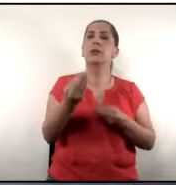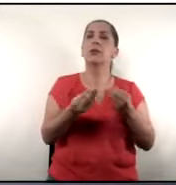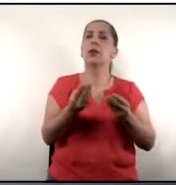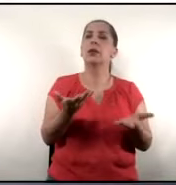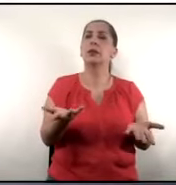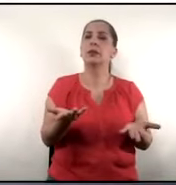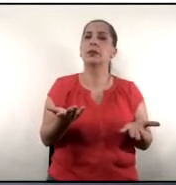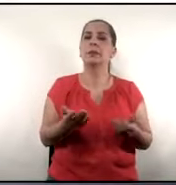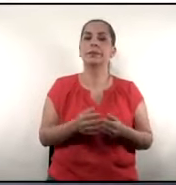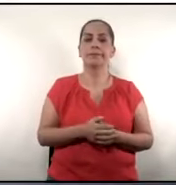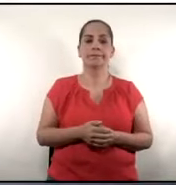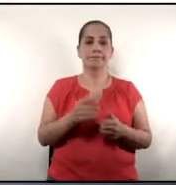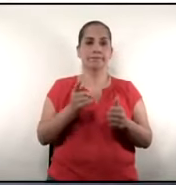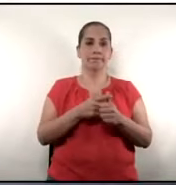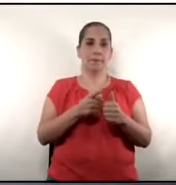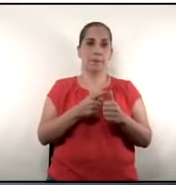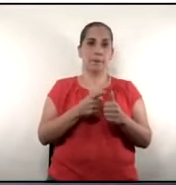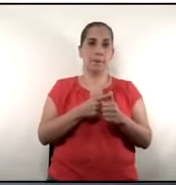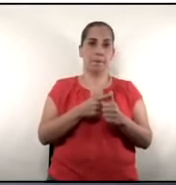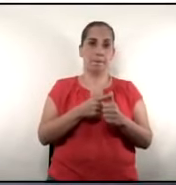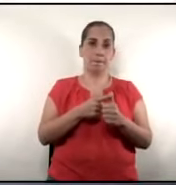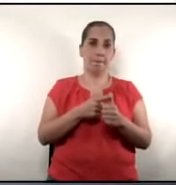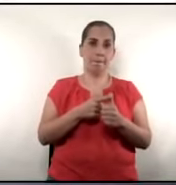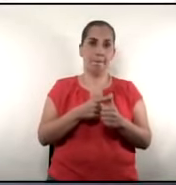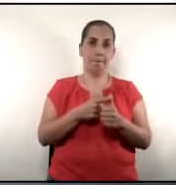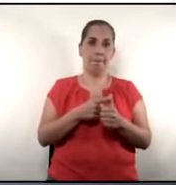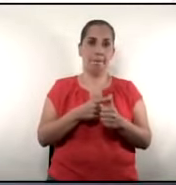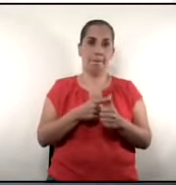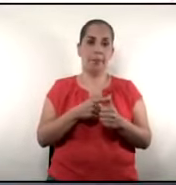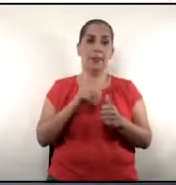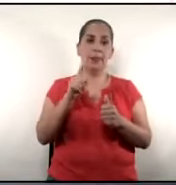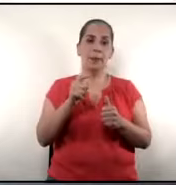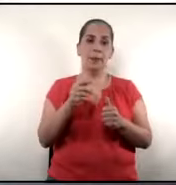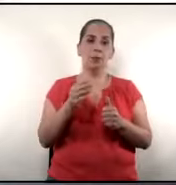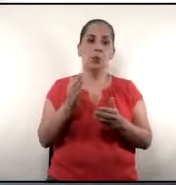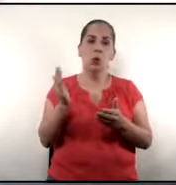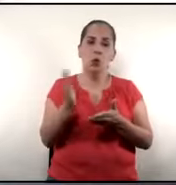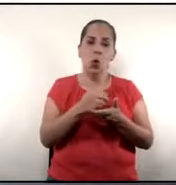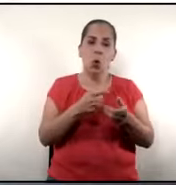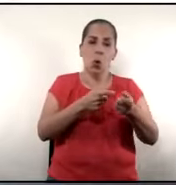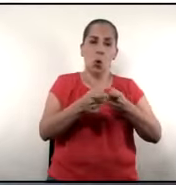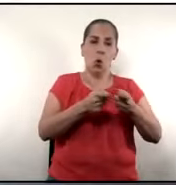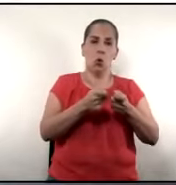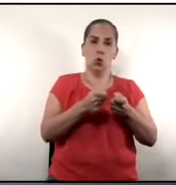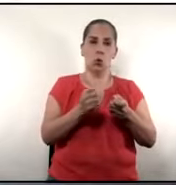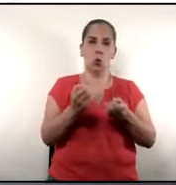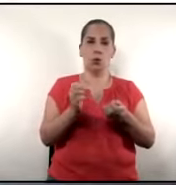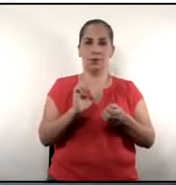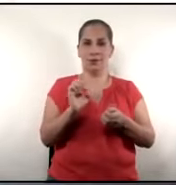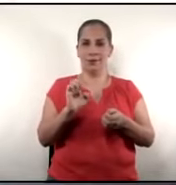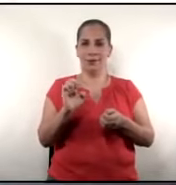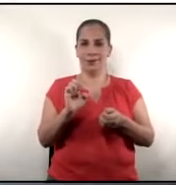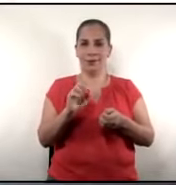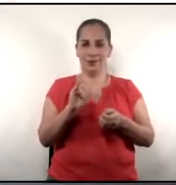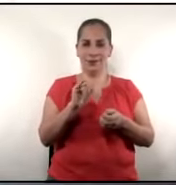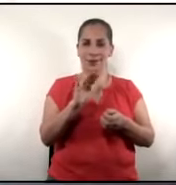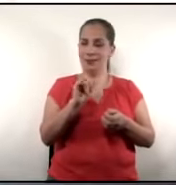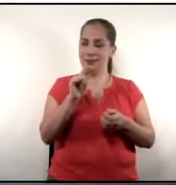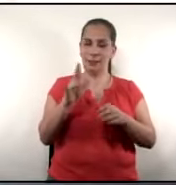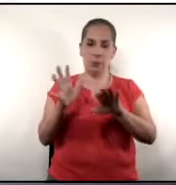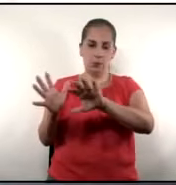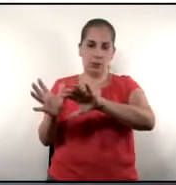Lo primero es sacar el centro de energía, el centro de control de energía del ICE, porque esa es